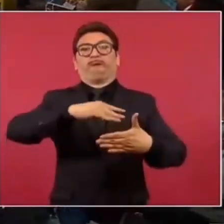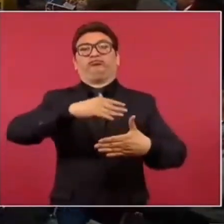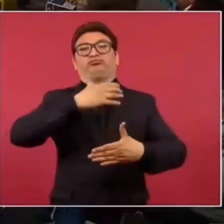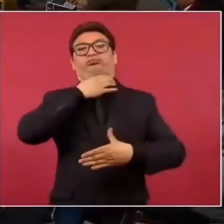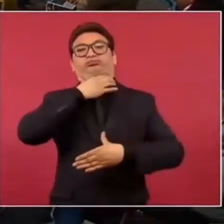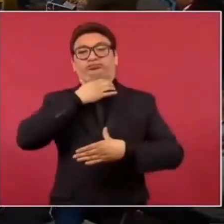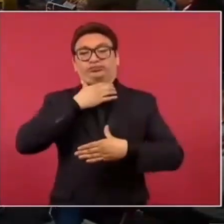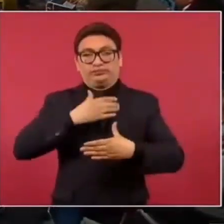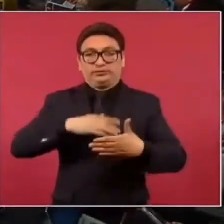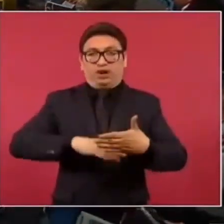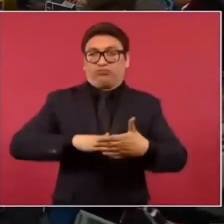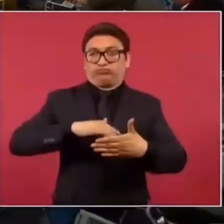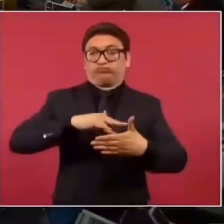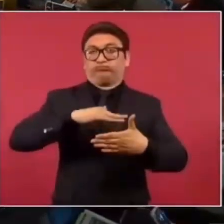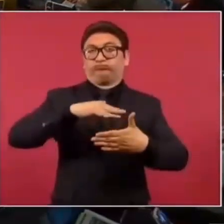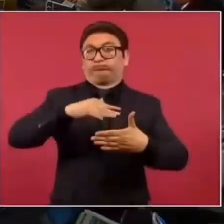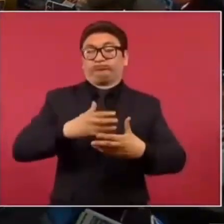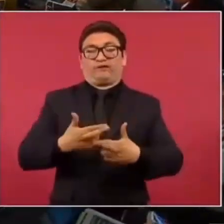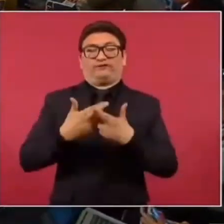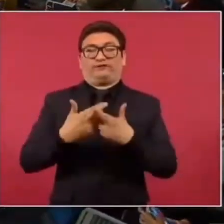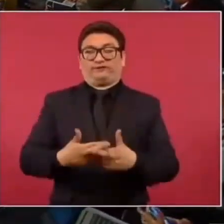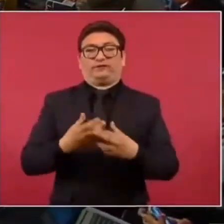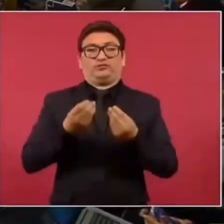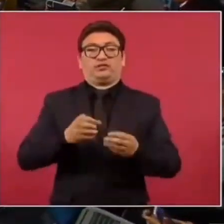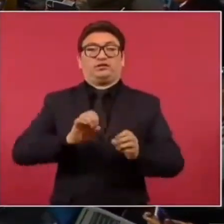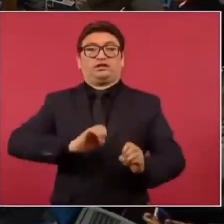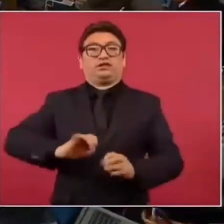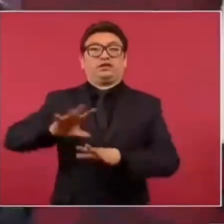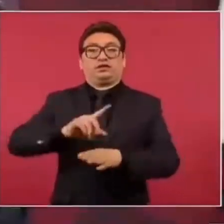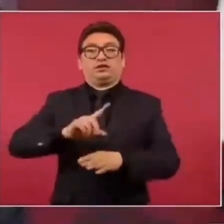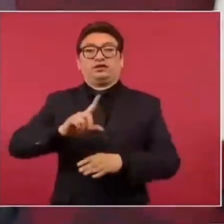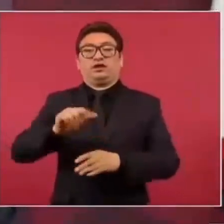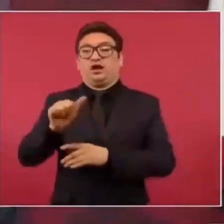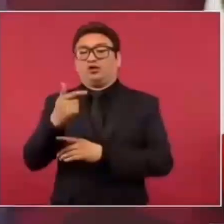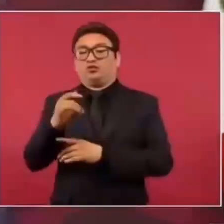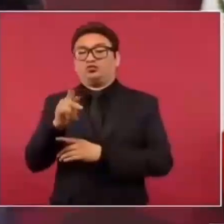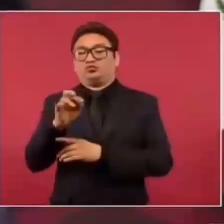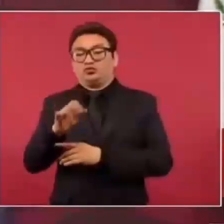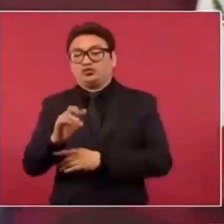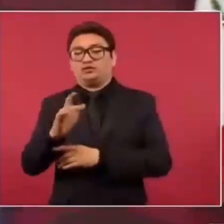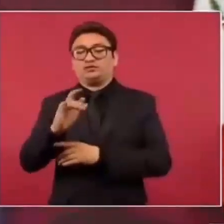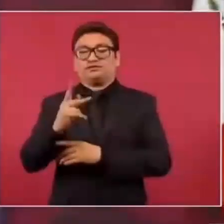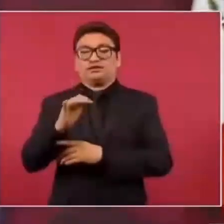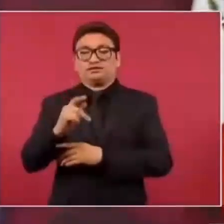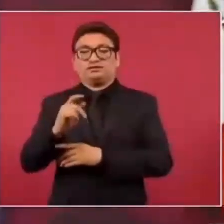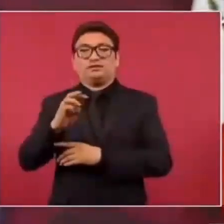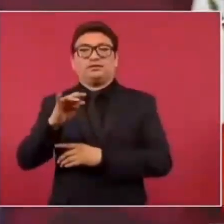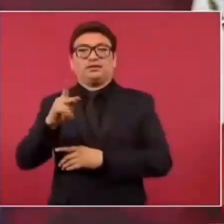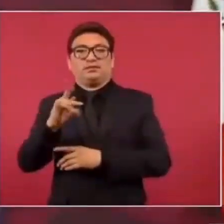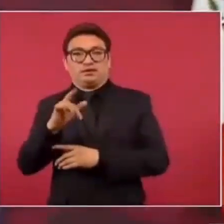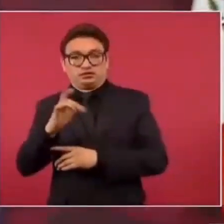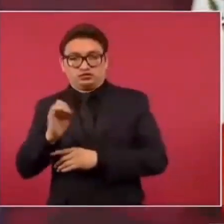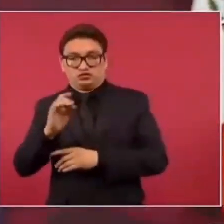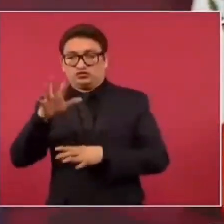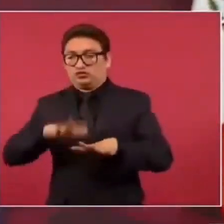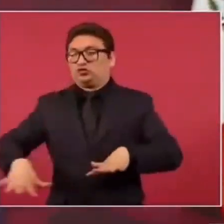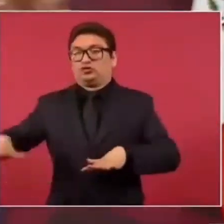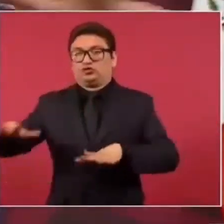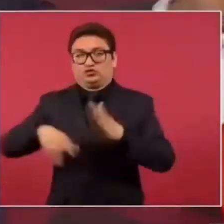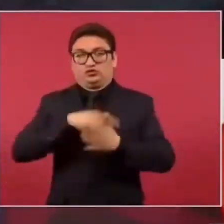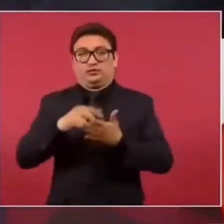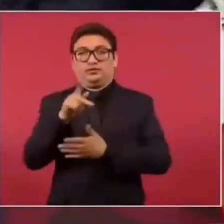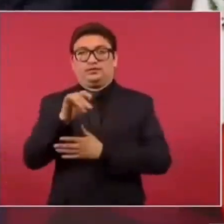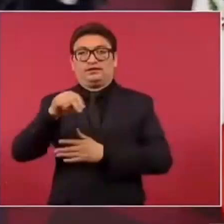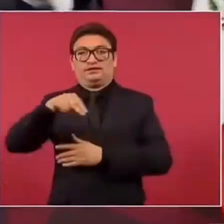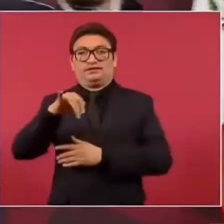los vasos de las presas llenas de agua, Angostura, Chicoacén, Malpaso y la más cercana a la planicie de Tabasco,